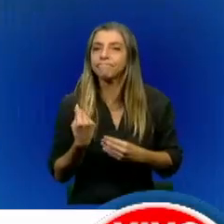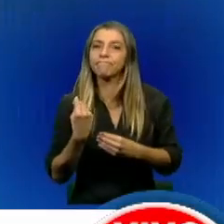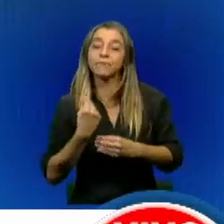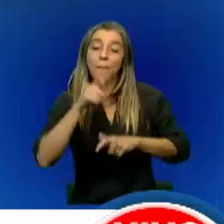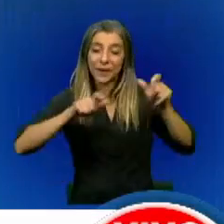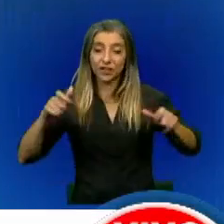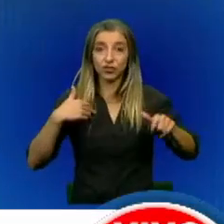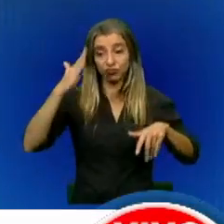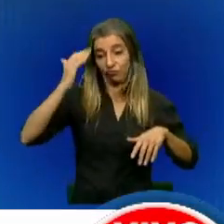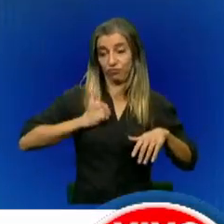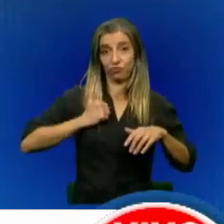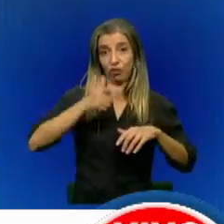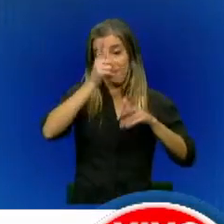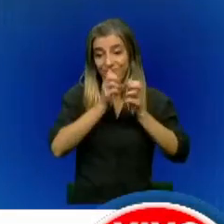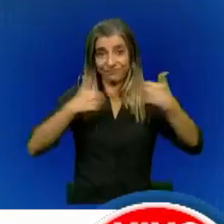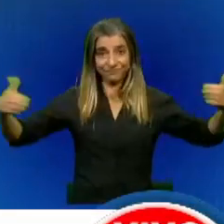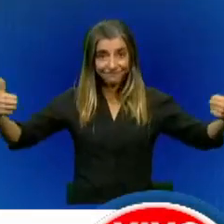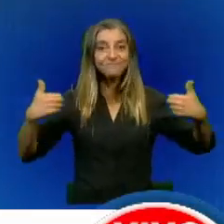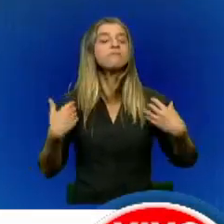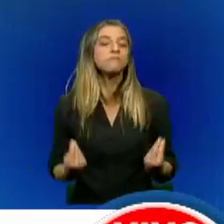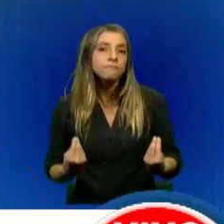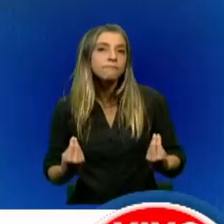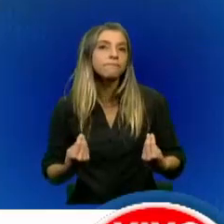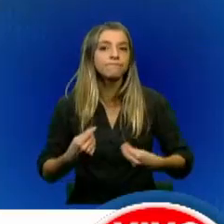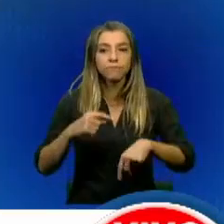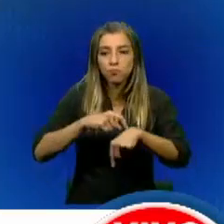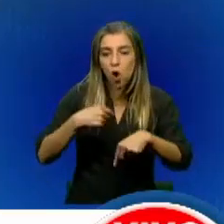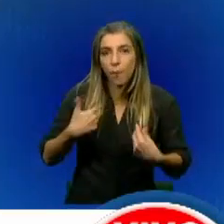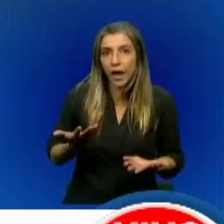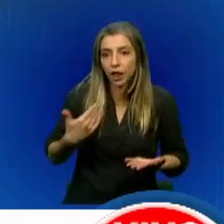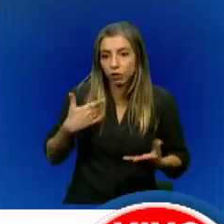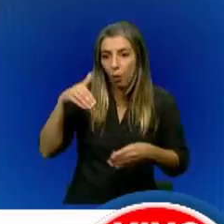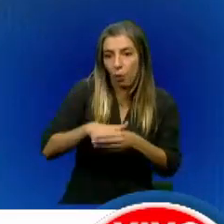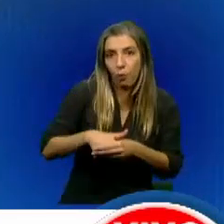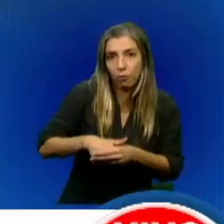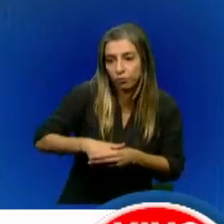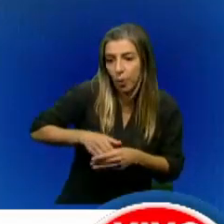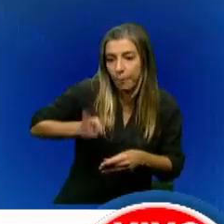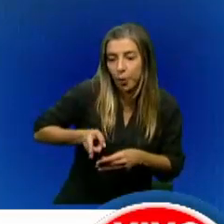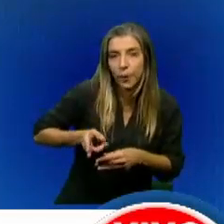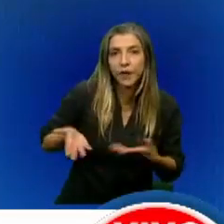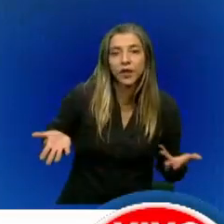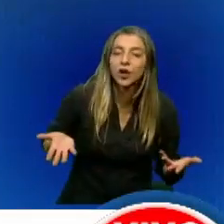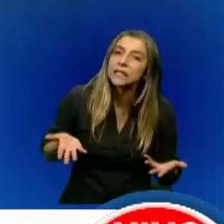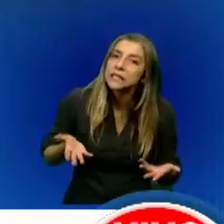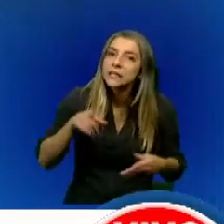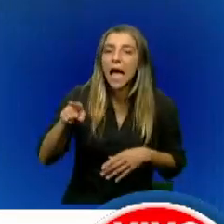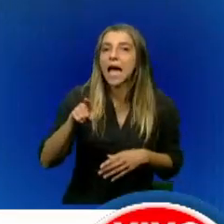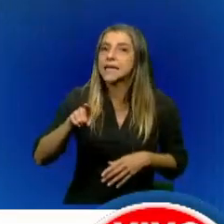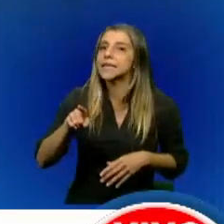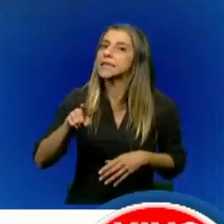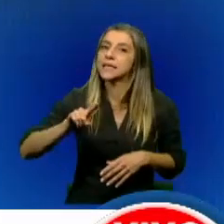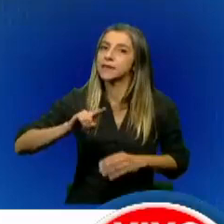que participan del comando electoral se vieron impedidas de ejercer su voto. Y eso está muy mal, porque